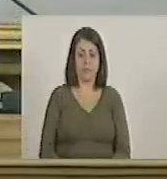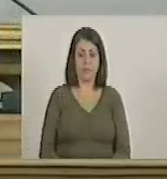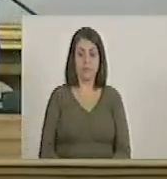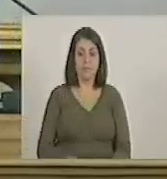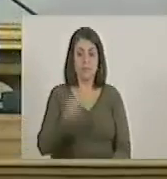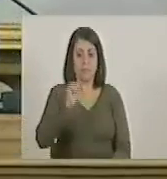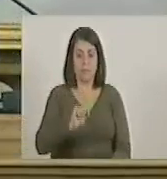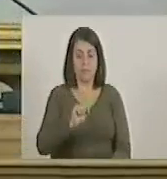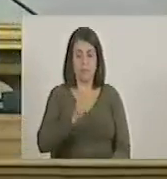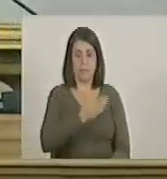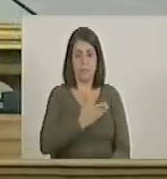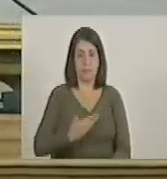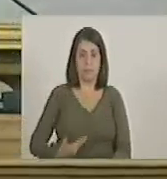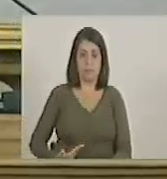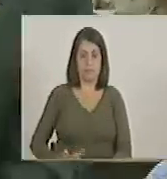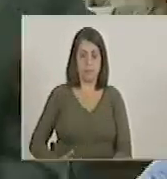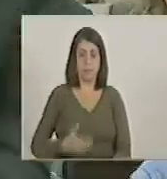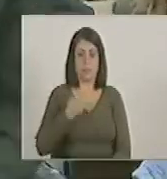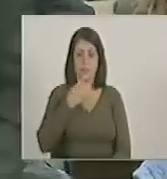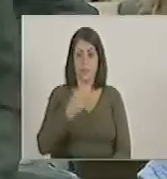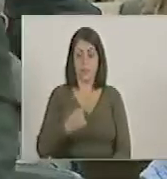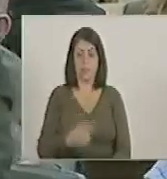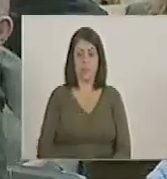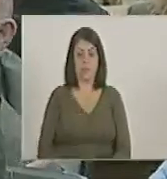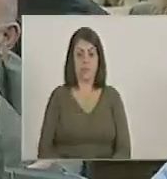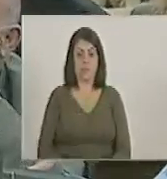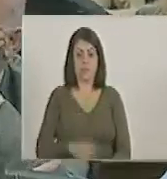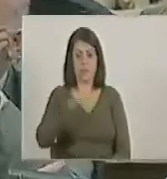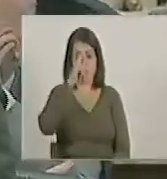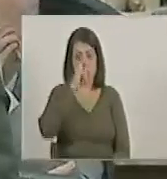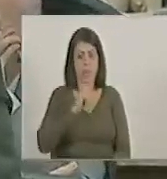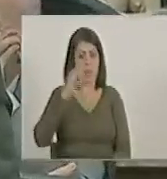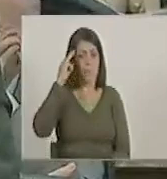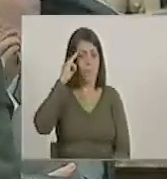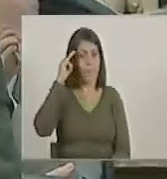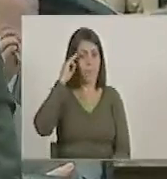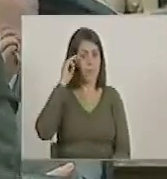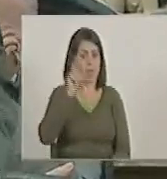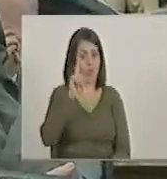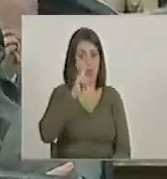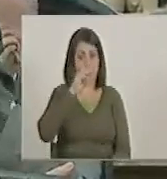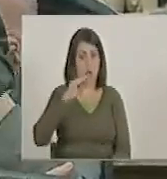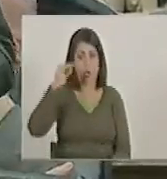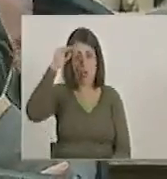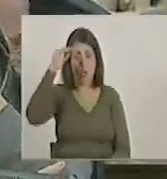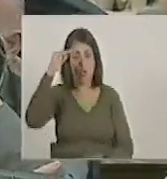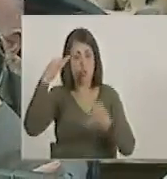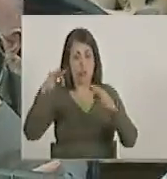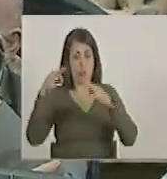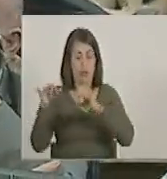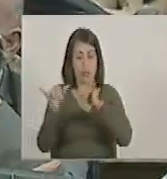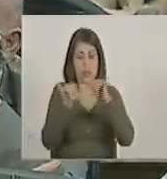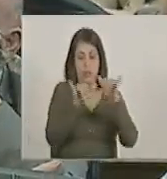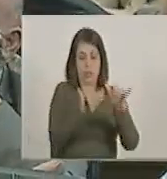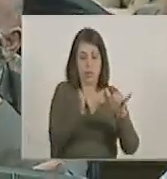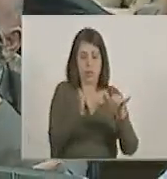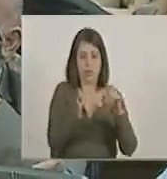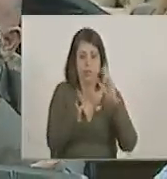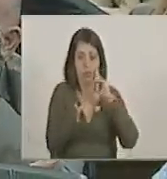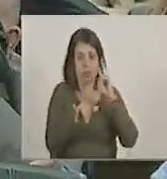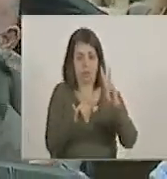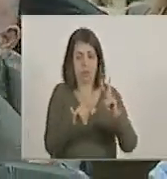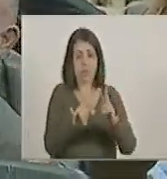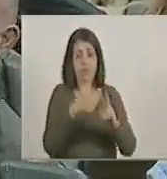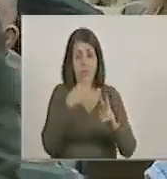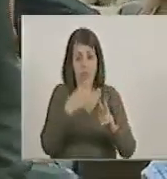Sí, presidente, lo correcto es edad mental y no edad cronológica como aparece,